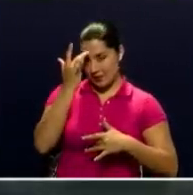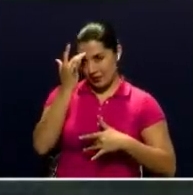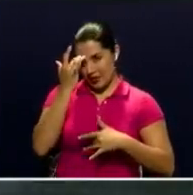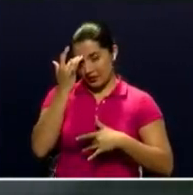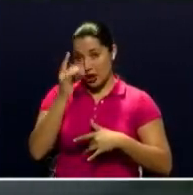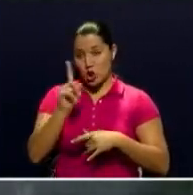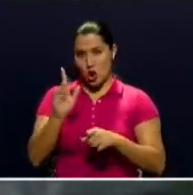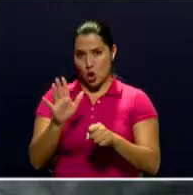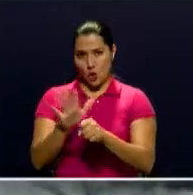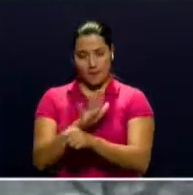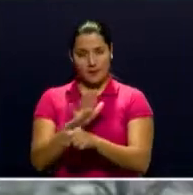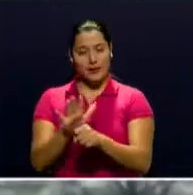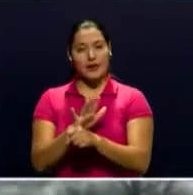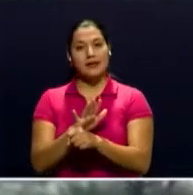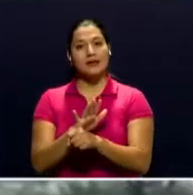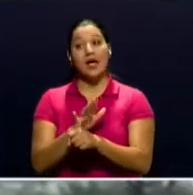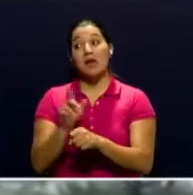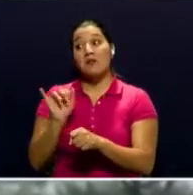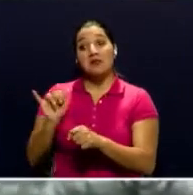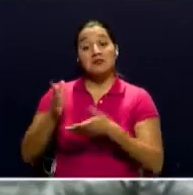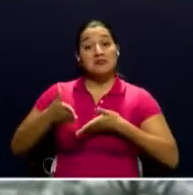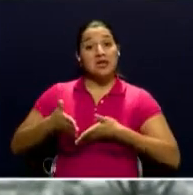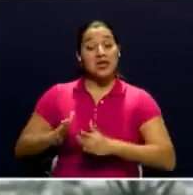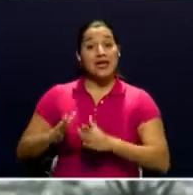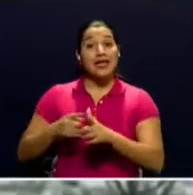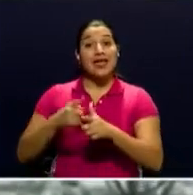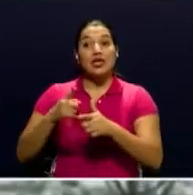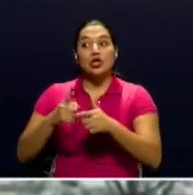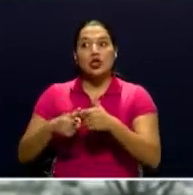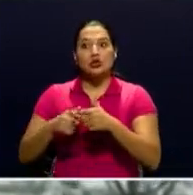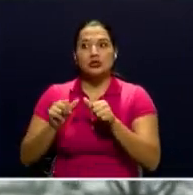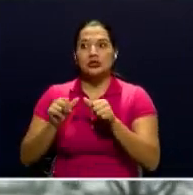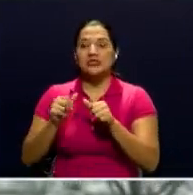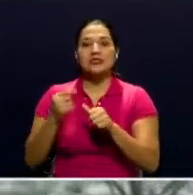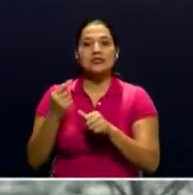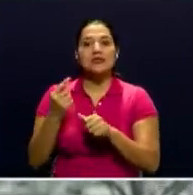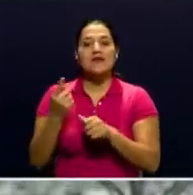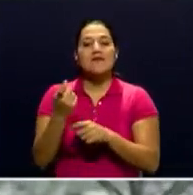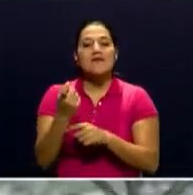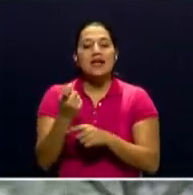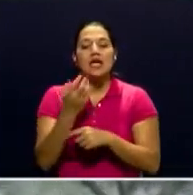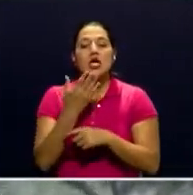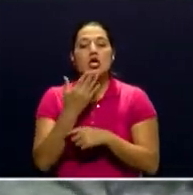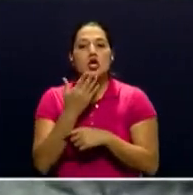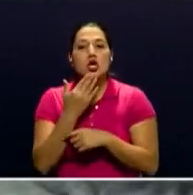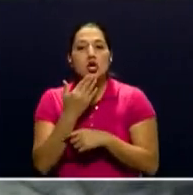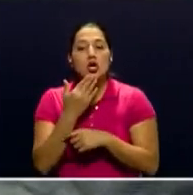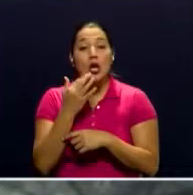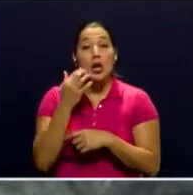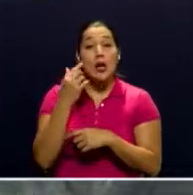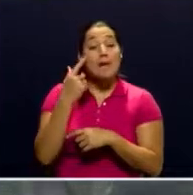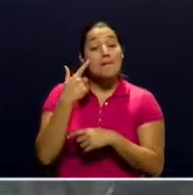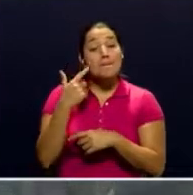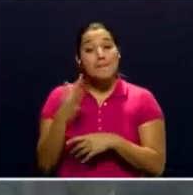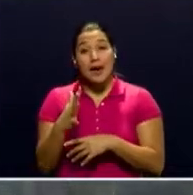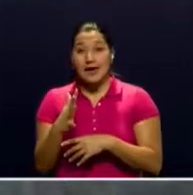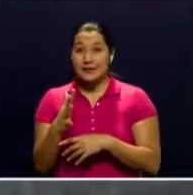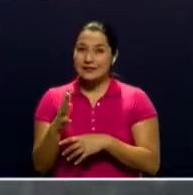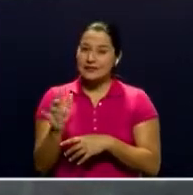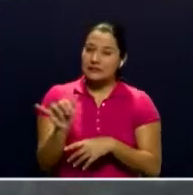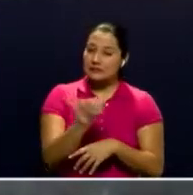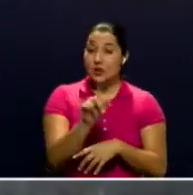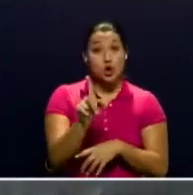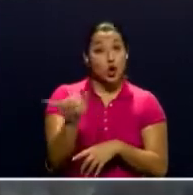una alteración de origen genético que produce una falta permanente de la coloración, parecida pero no idéntica al